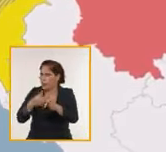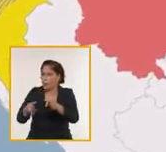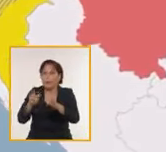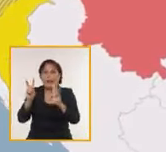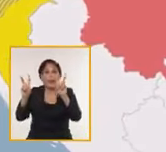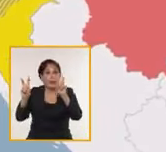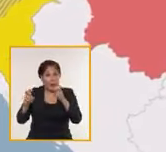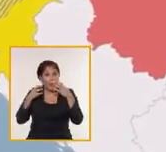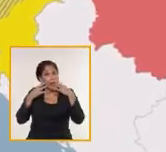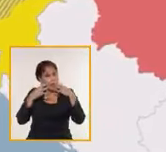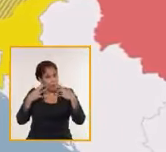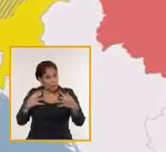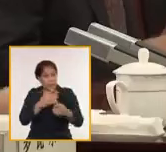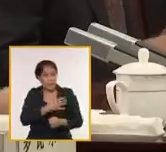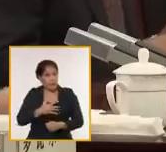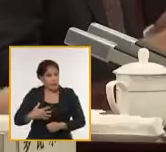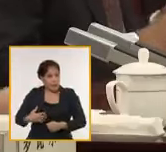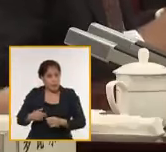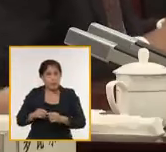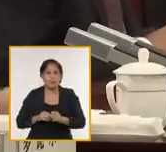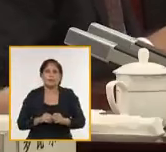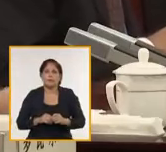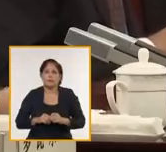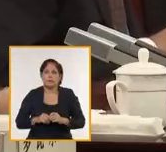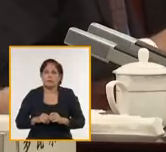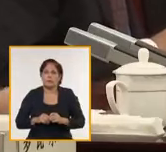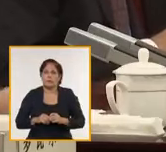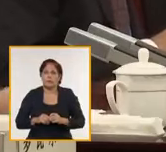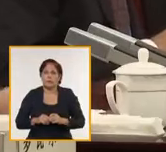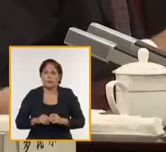tema altamente sensible.